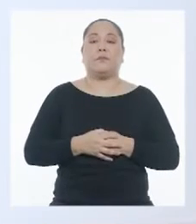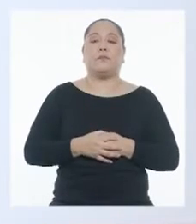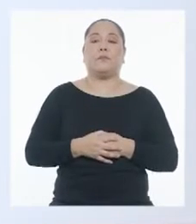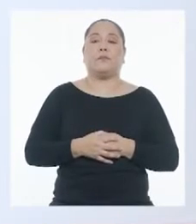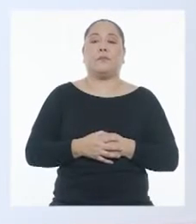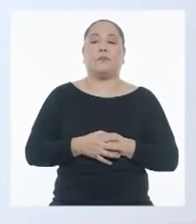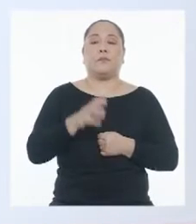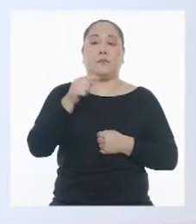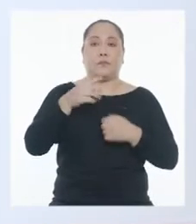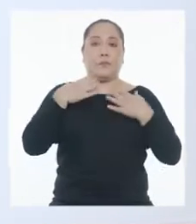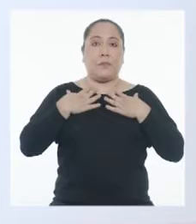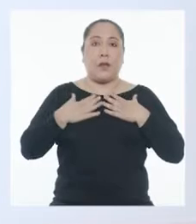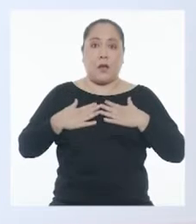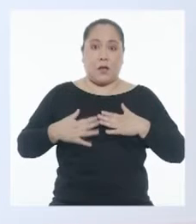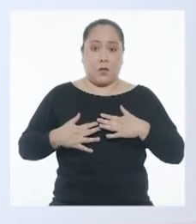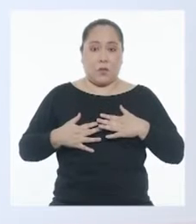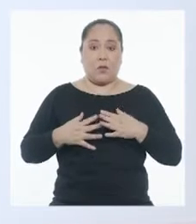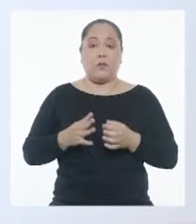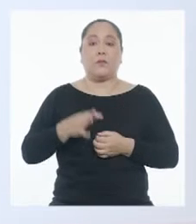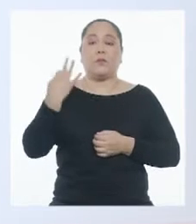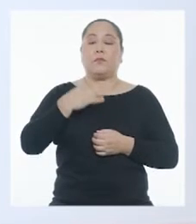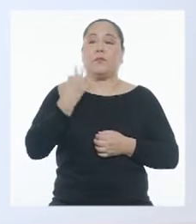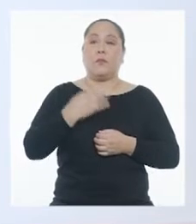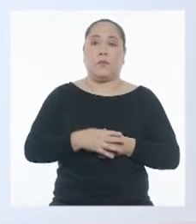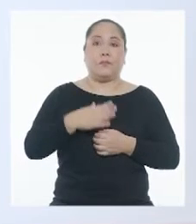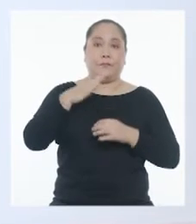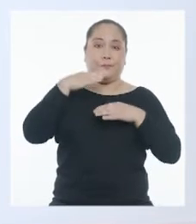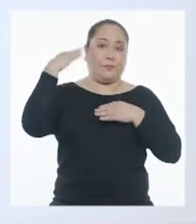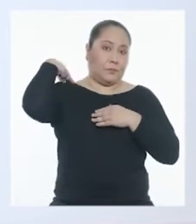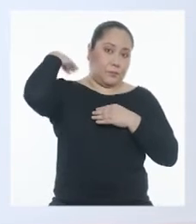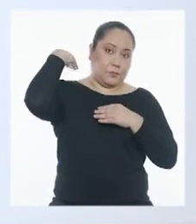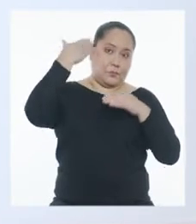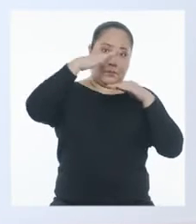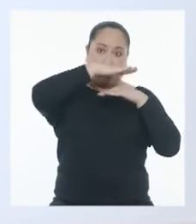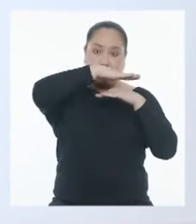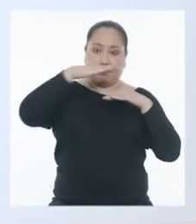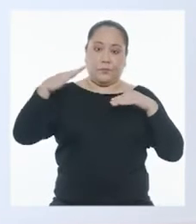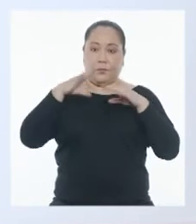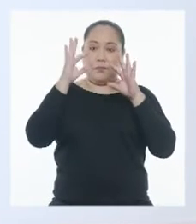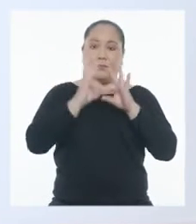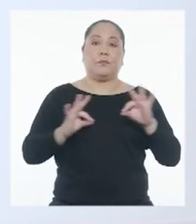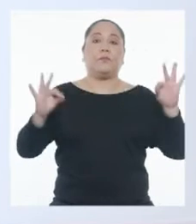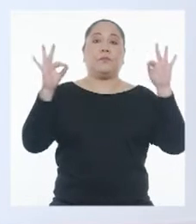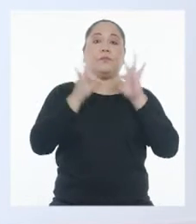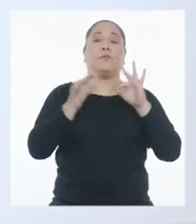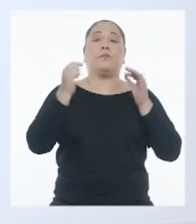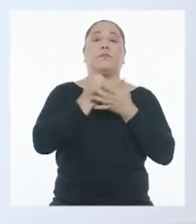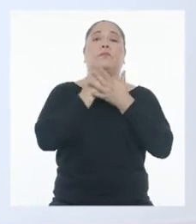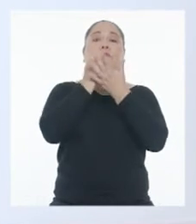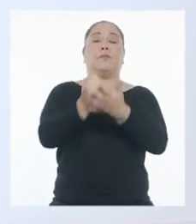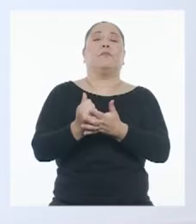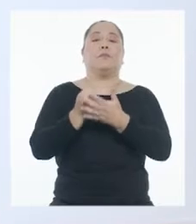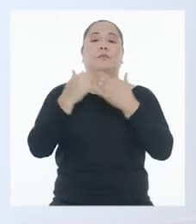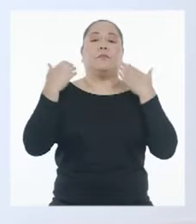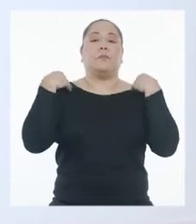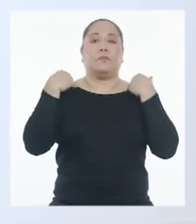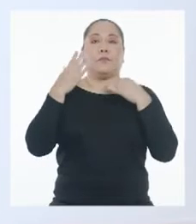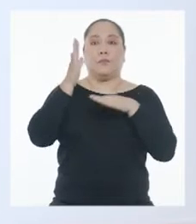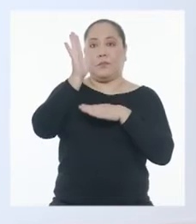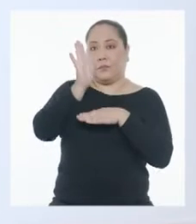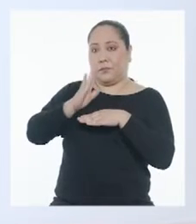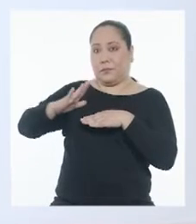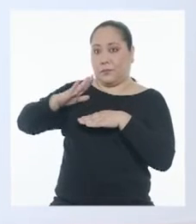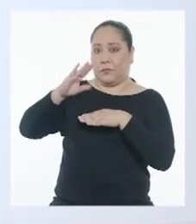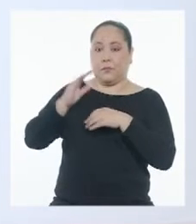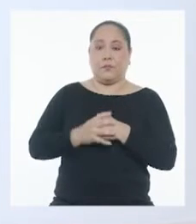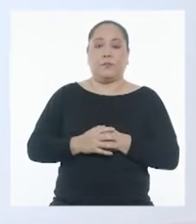y doblar el torso, siempre en la espalda recta. Bien, este ejercicio es muy importante porque ayuda a las lumbares, así